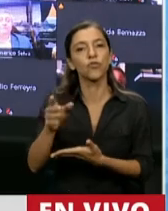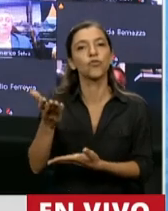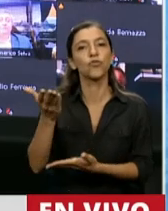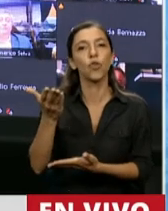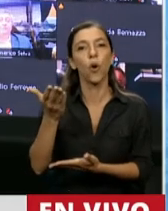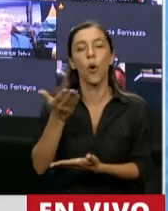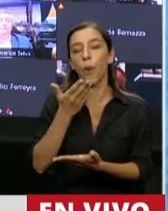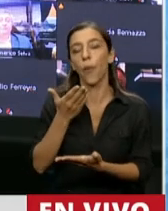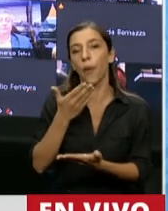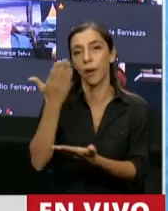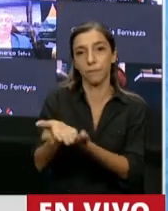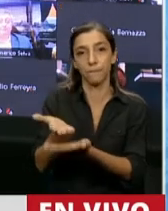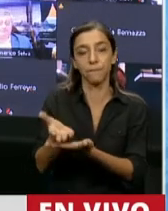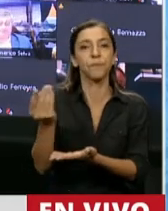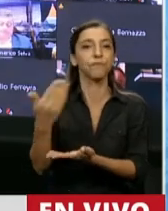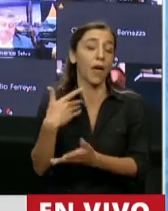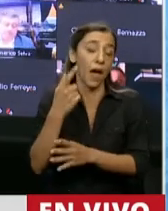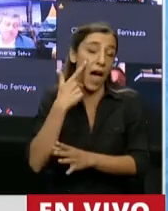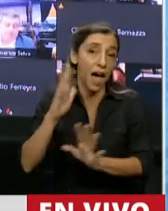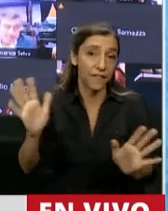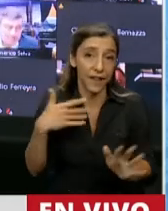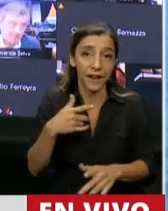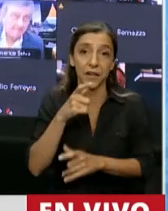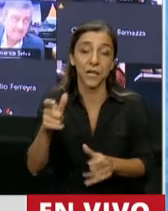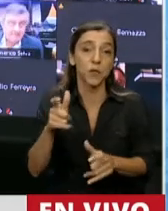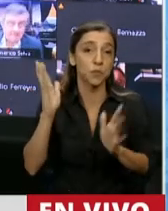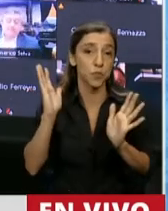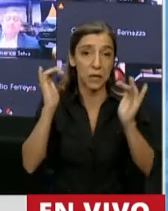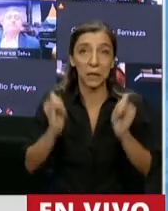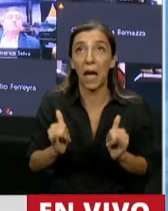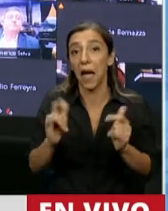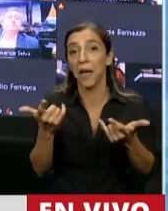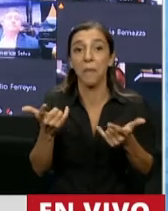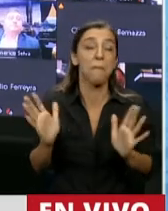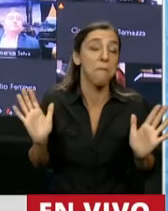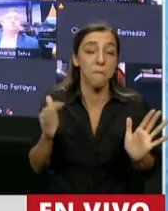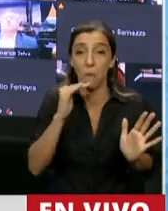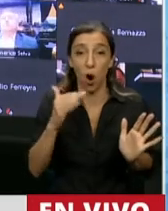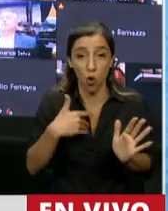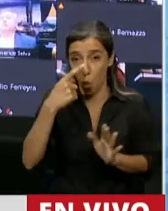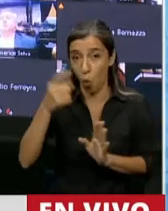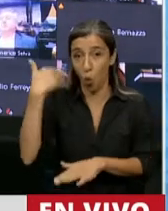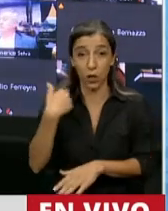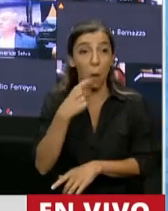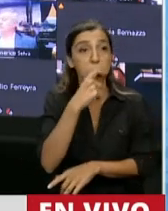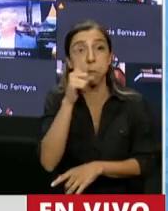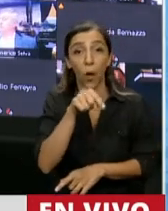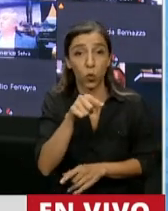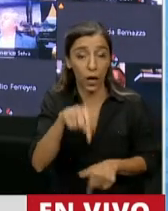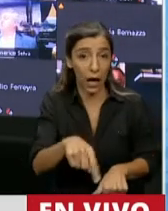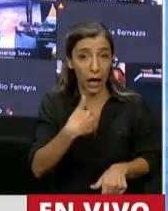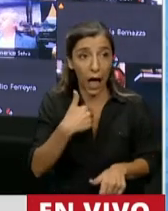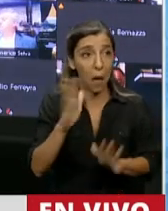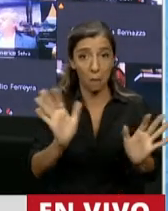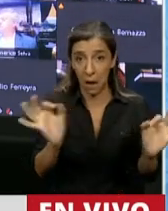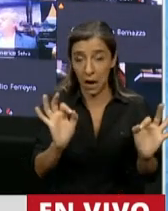las respuestas, esperemos que responda, porque la última vez no respondió casi ninguna pregunta, ni aún aquí personalmente, a pesar